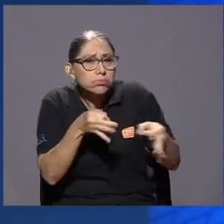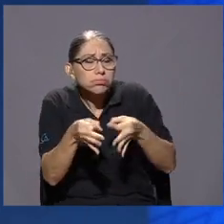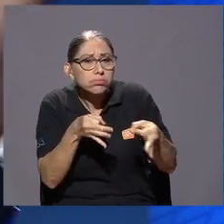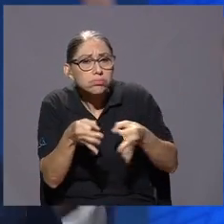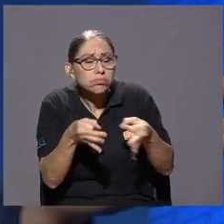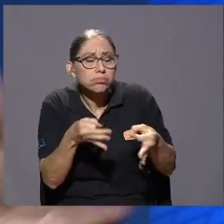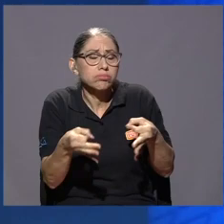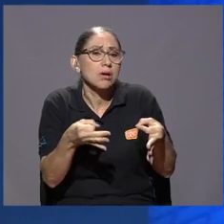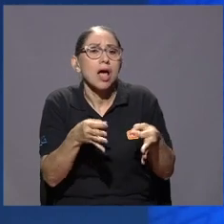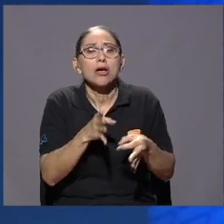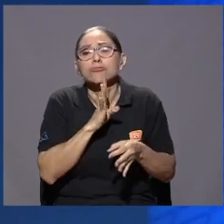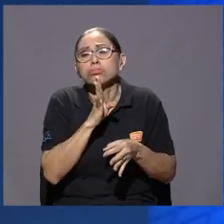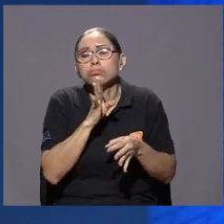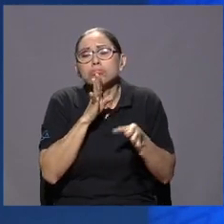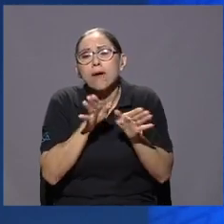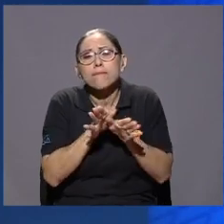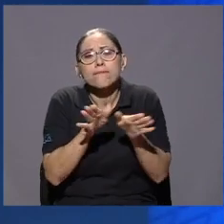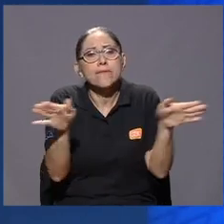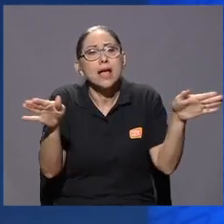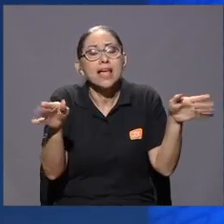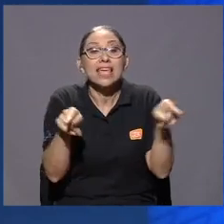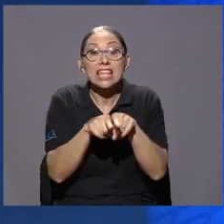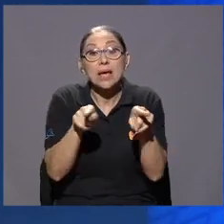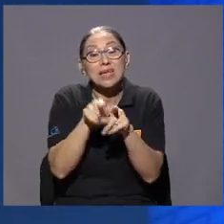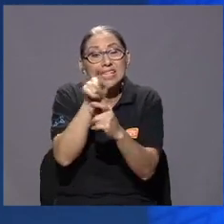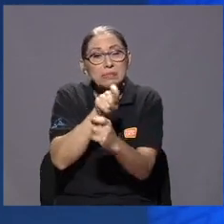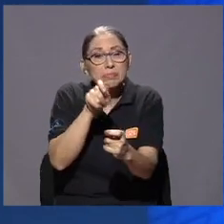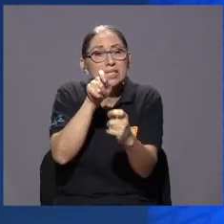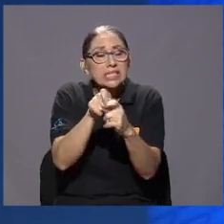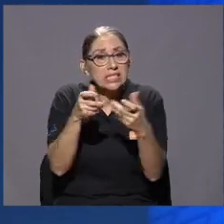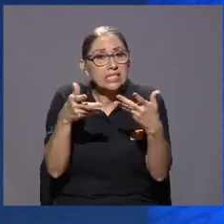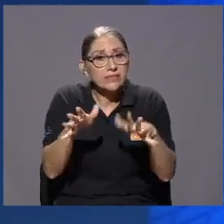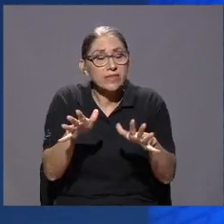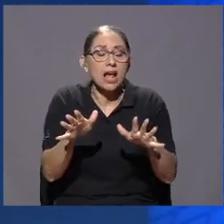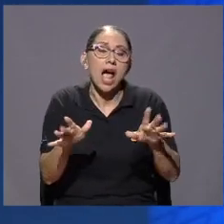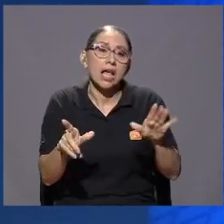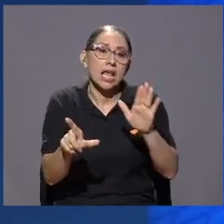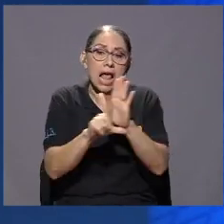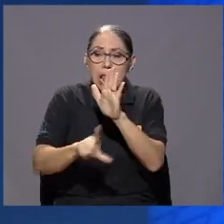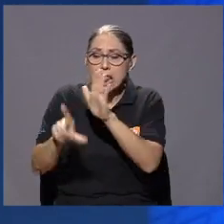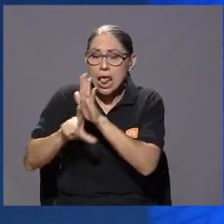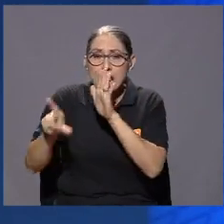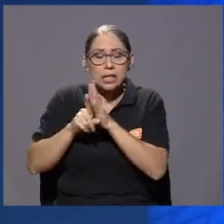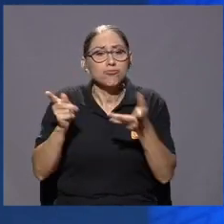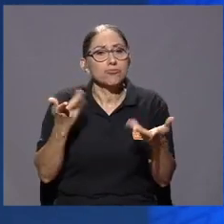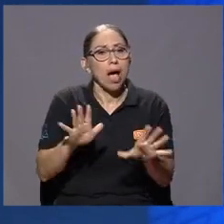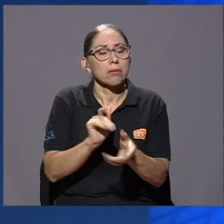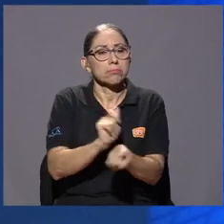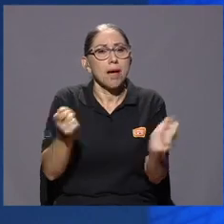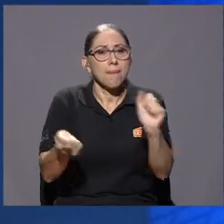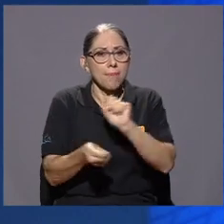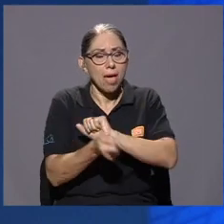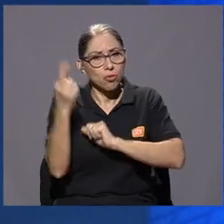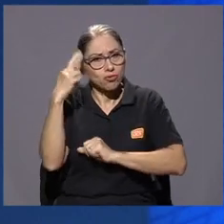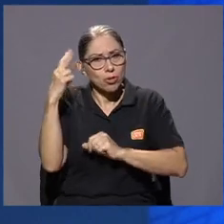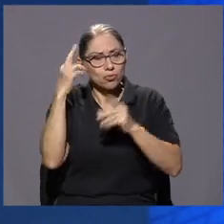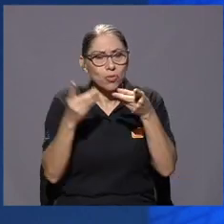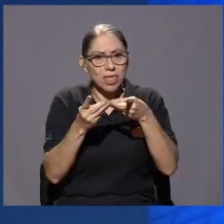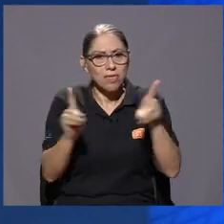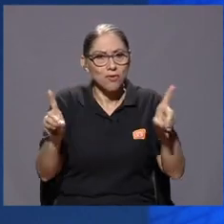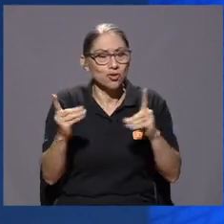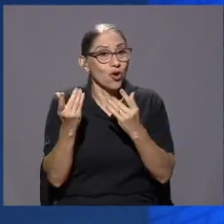dado, la generalidad y la parte específica de cómo ha variado las causales de divorcio, en especial